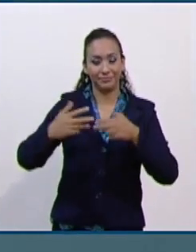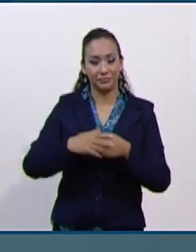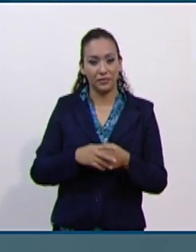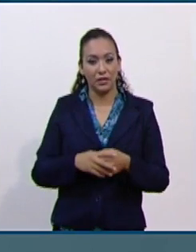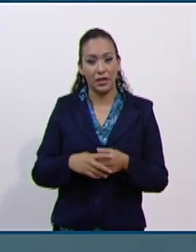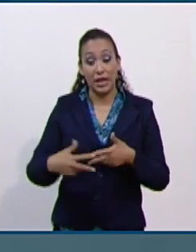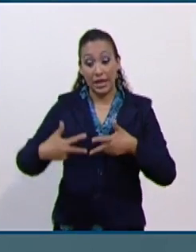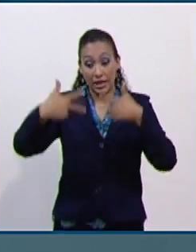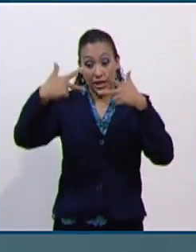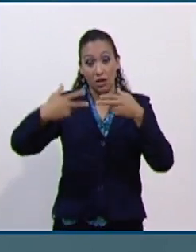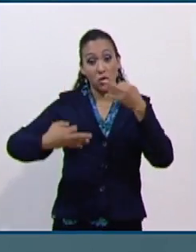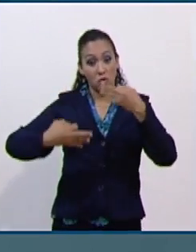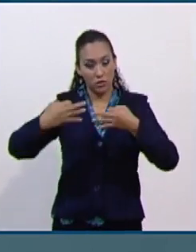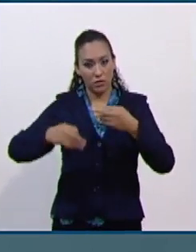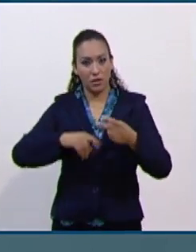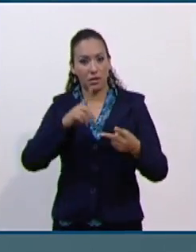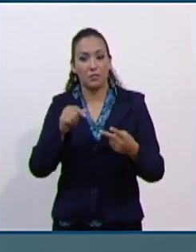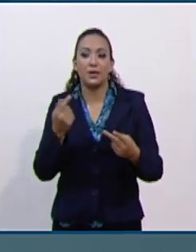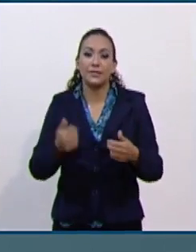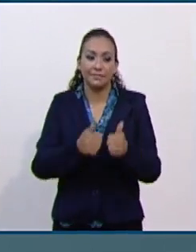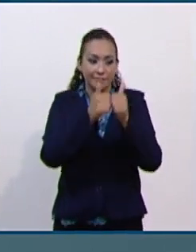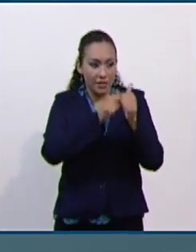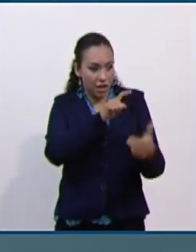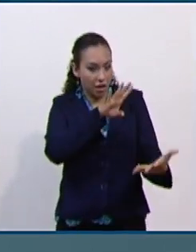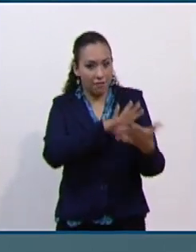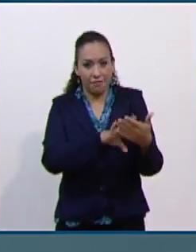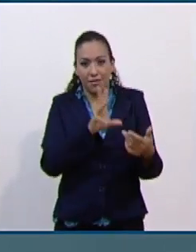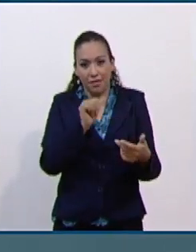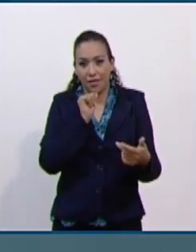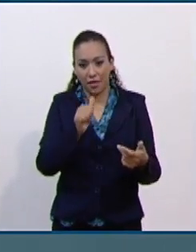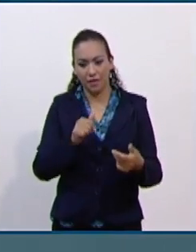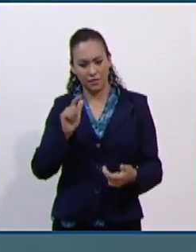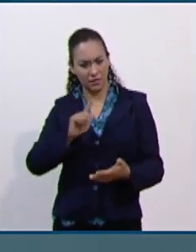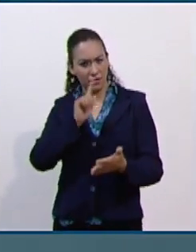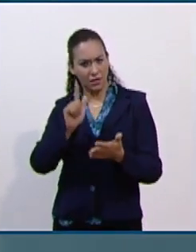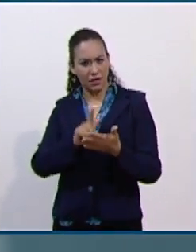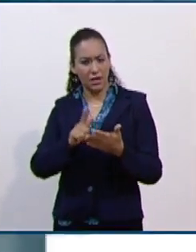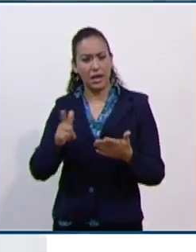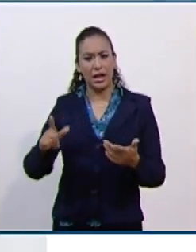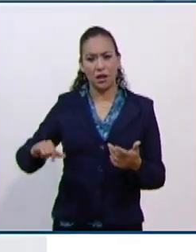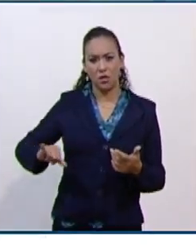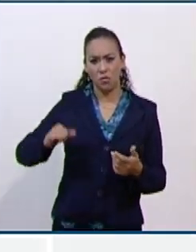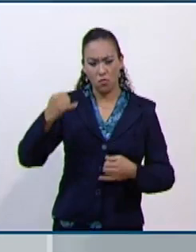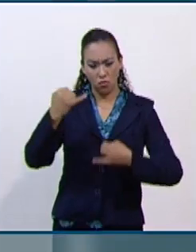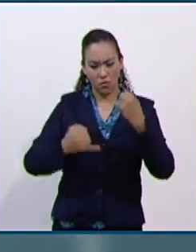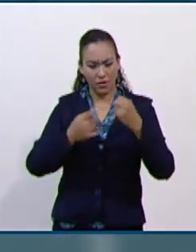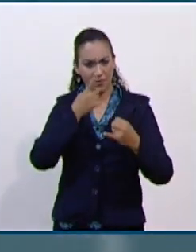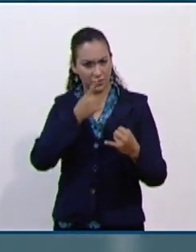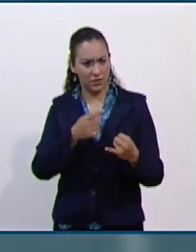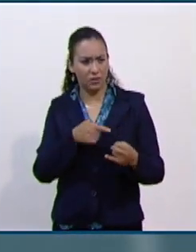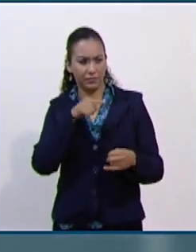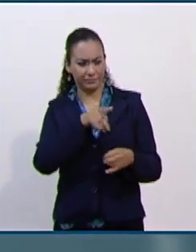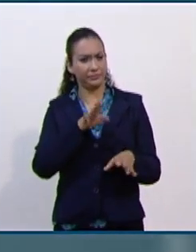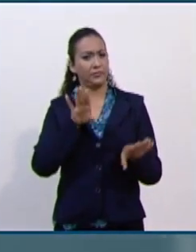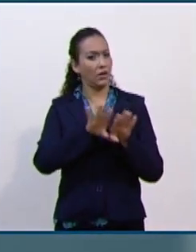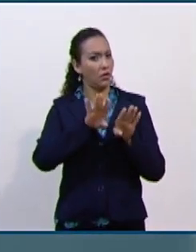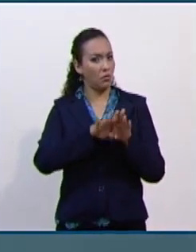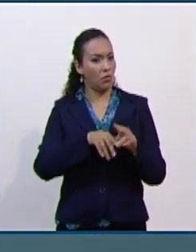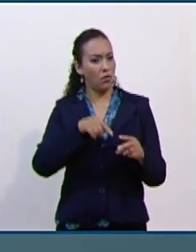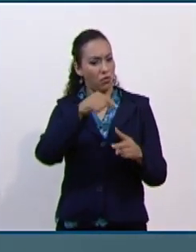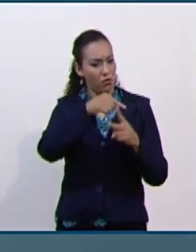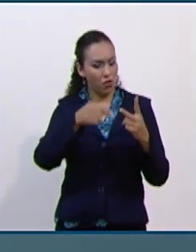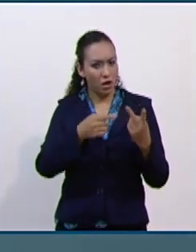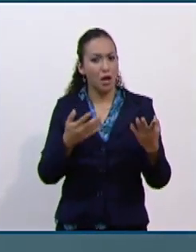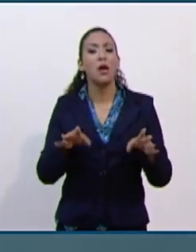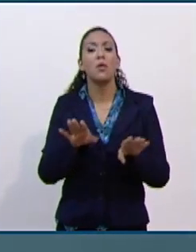las instalaciones del Centro de Justicia Penal. El juez calificó de ilegal la detención de esta persona y de otras dos por advertir diversos